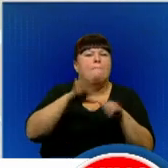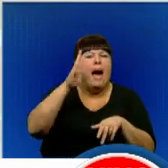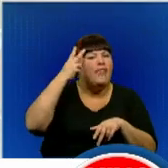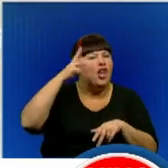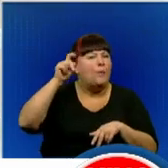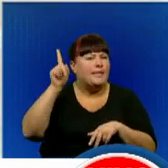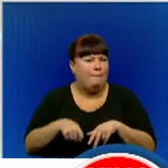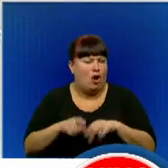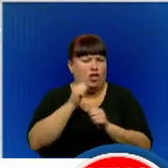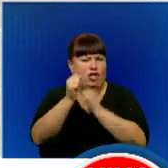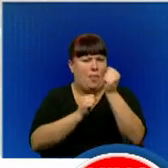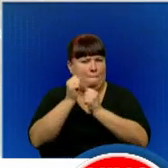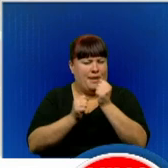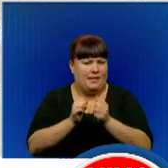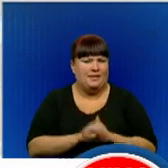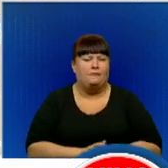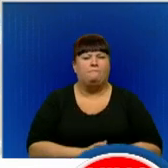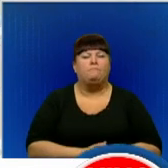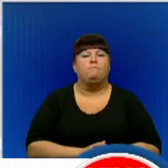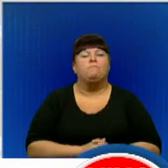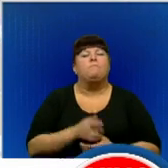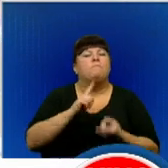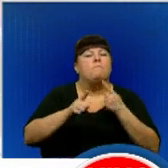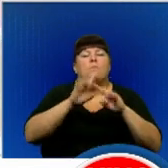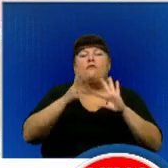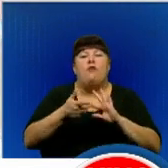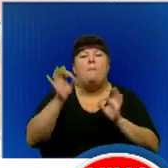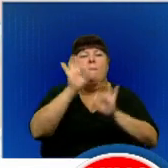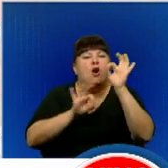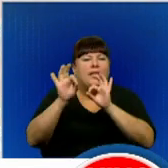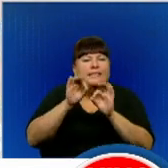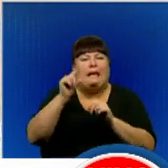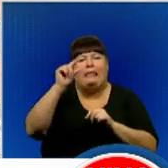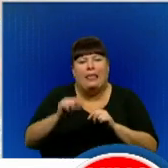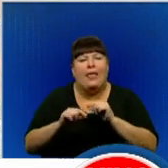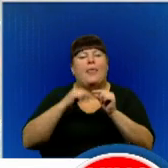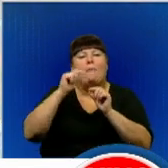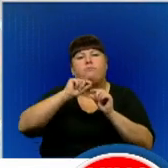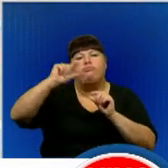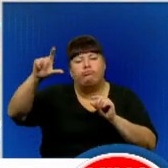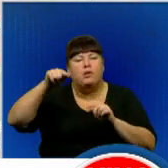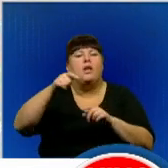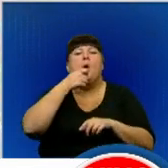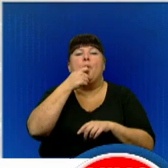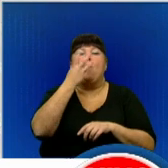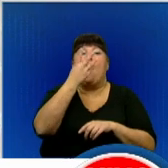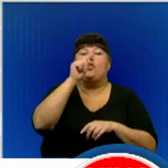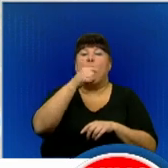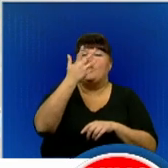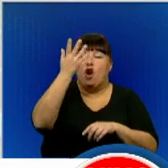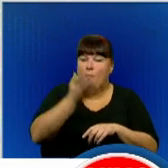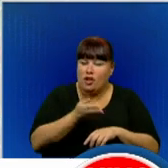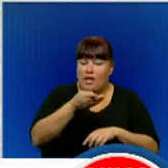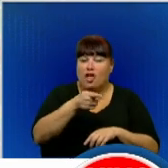90% de las empresas estableciendo un sistema de alícuotas marginales progresivas sólo el 45